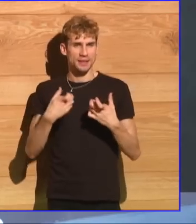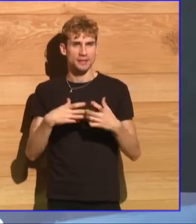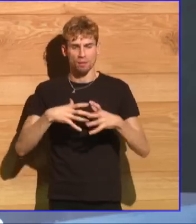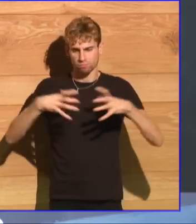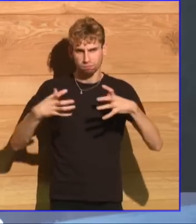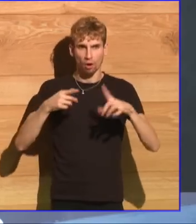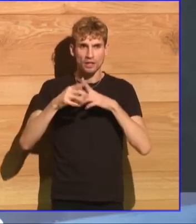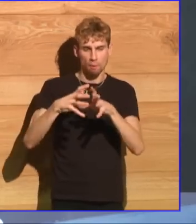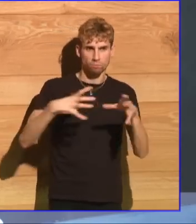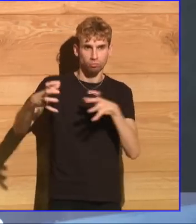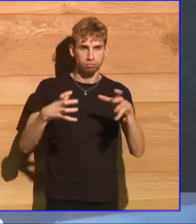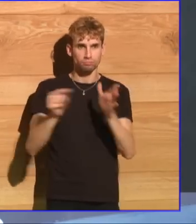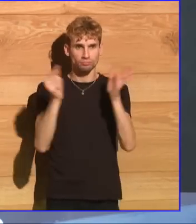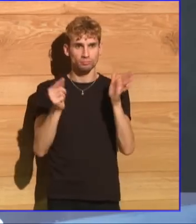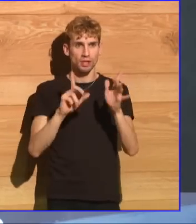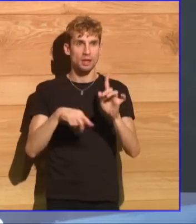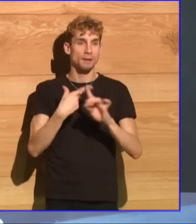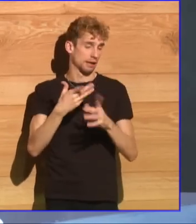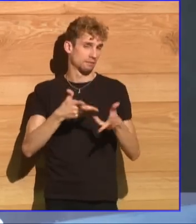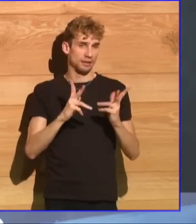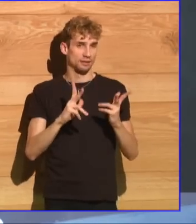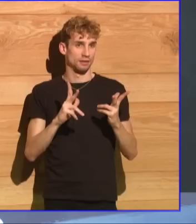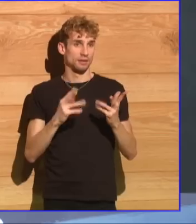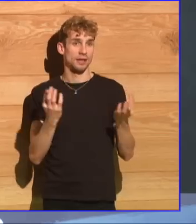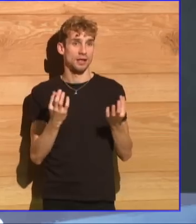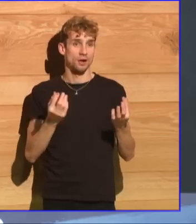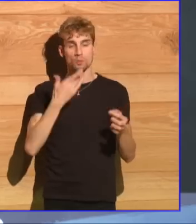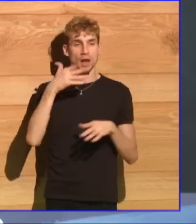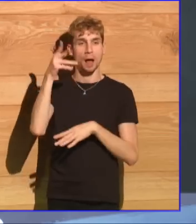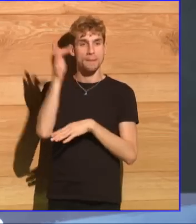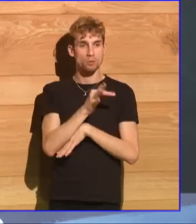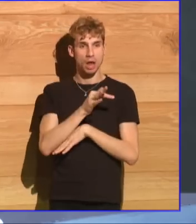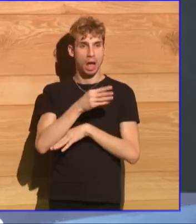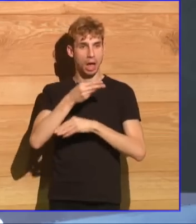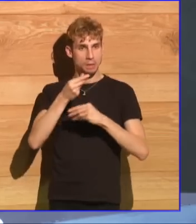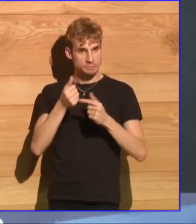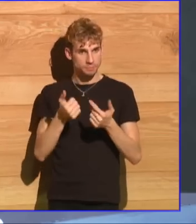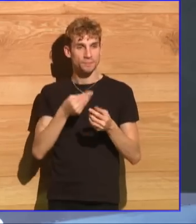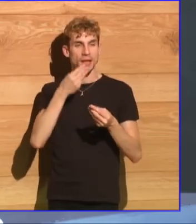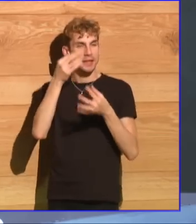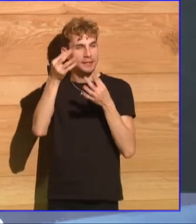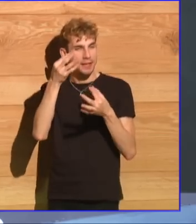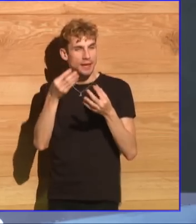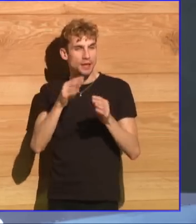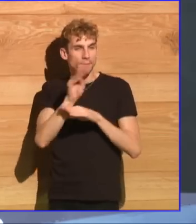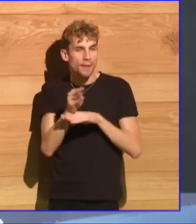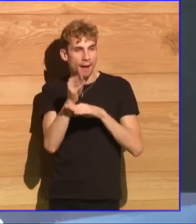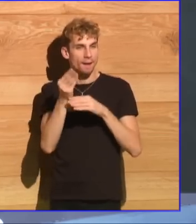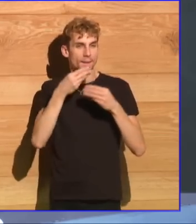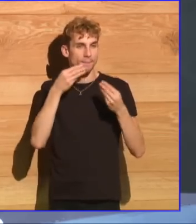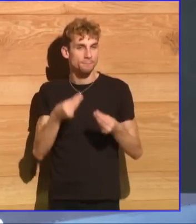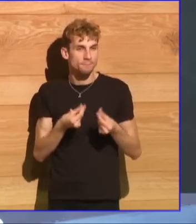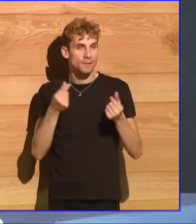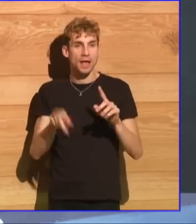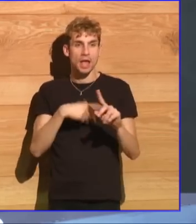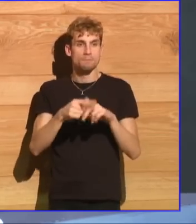rapidez después y tener grandes ejércitos que no permiten lo que se consigue una película mediana, pero a la vez mimada y a la vez con un uso